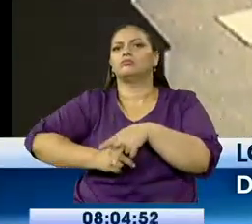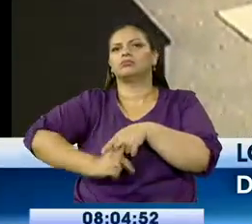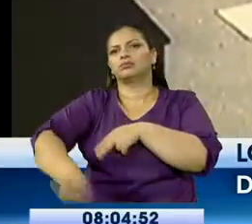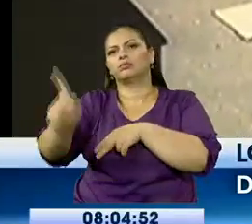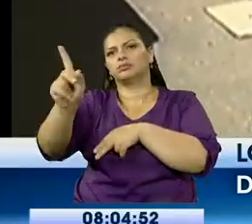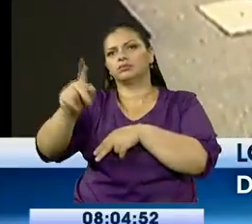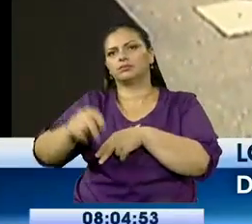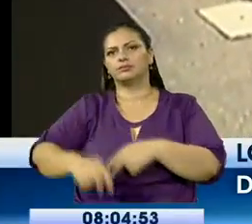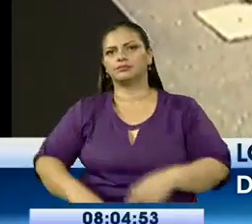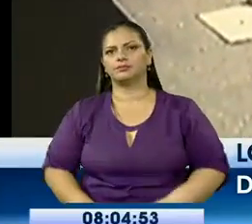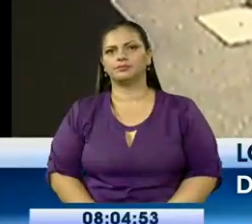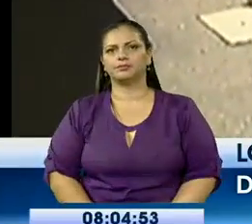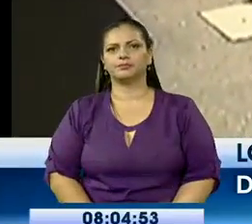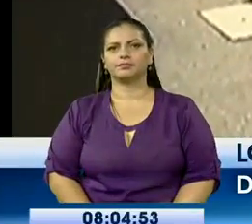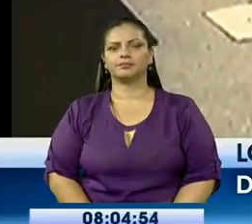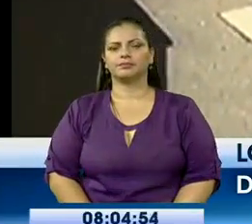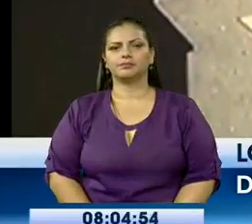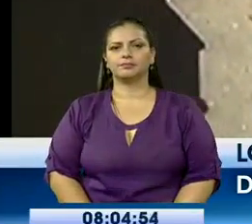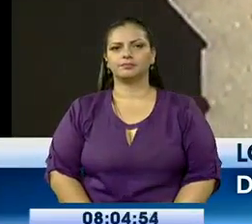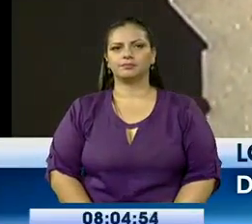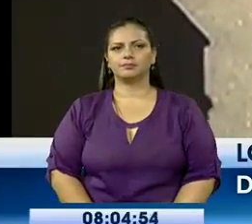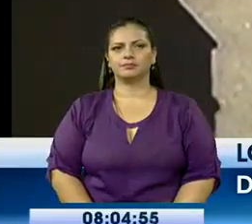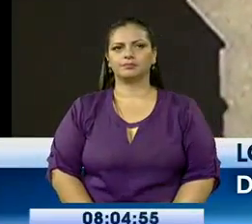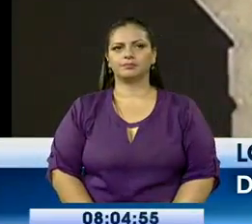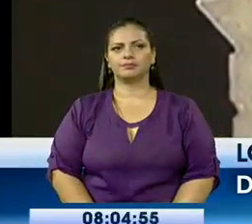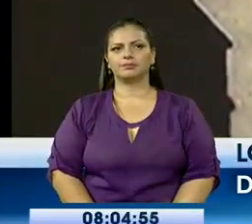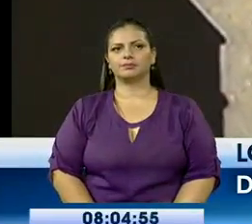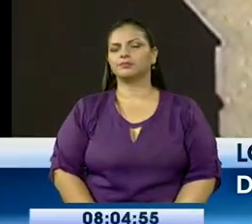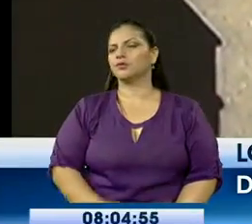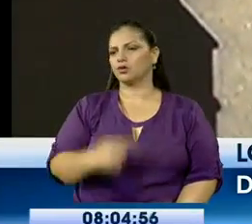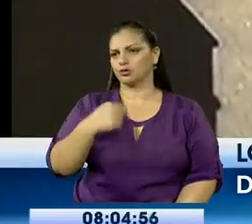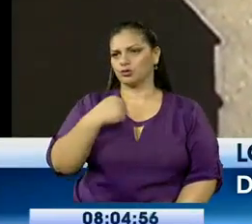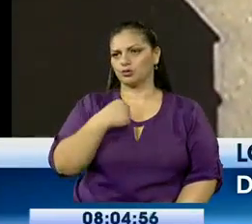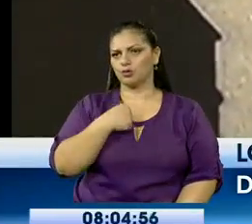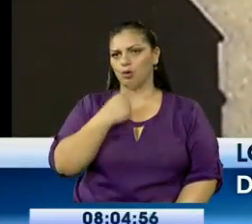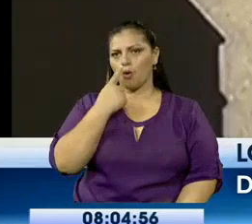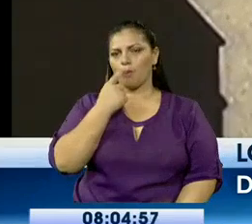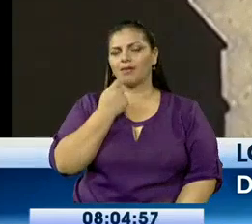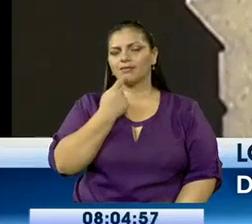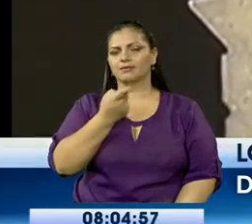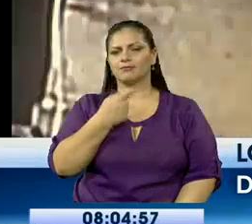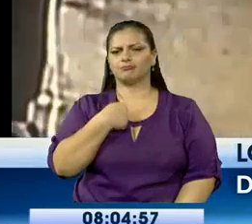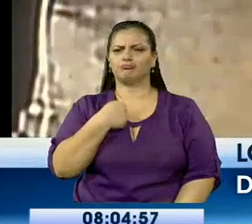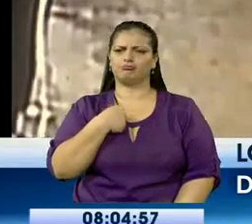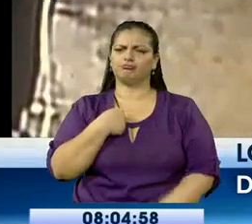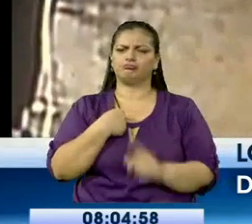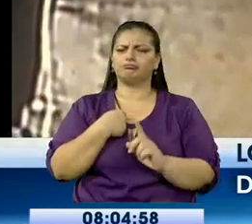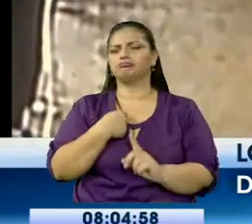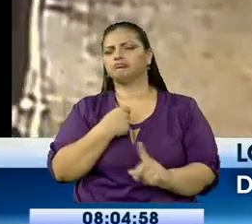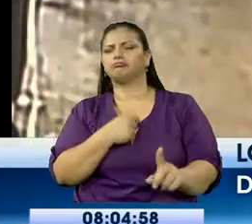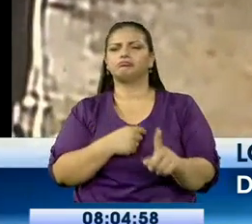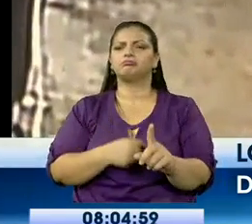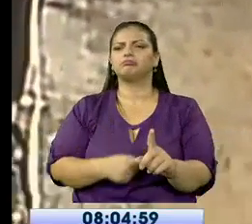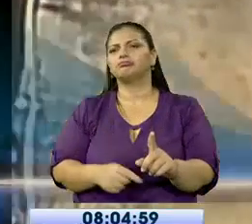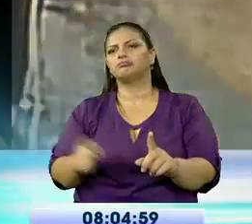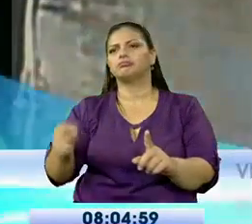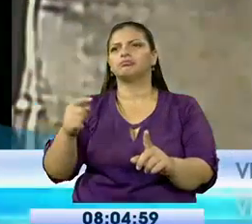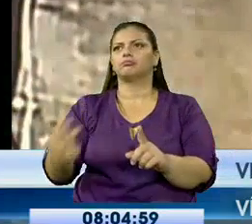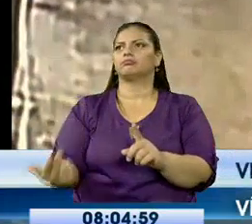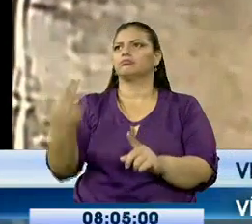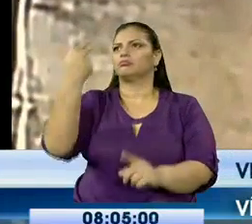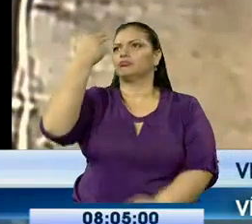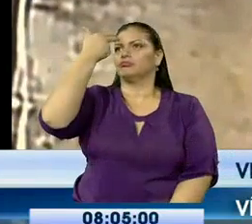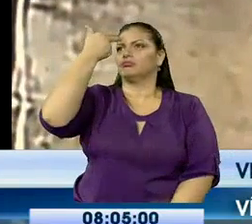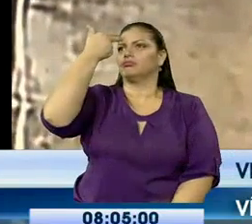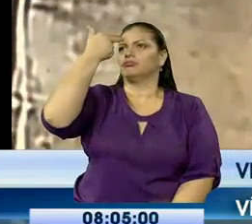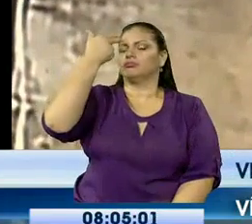De repente apareció una persona y me amedrentó con una pistola. Y me pidió que le diera mis pertenencias, o